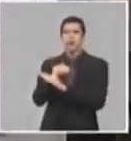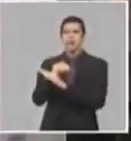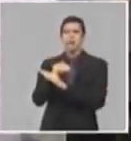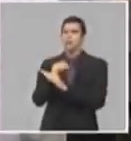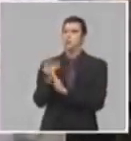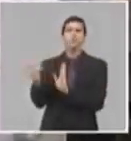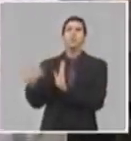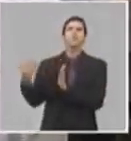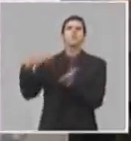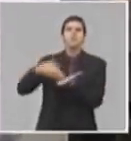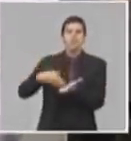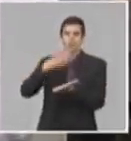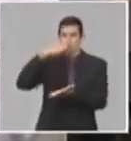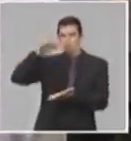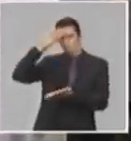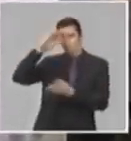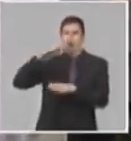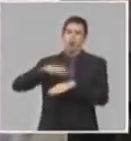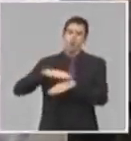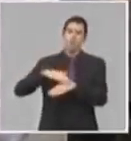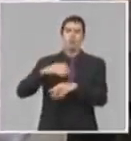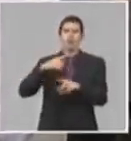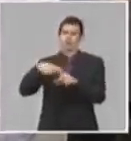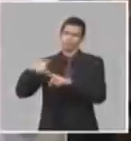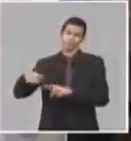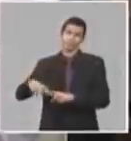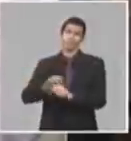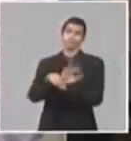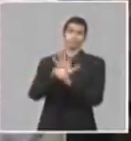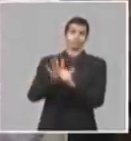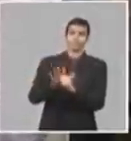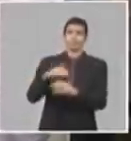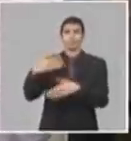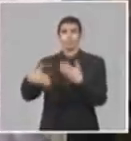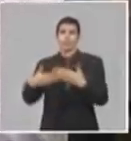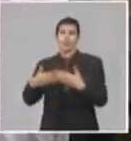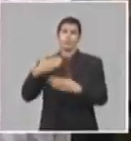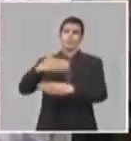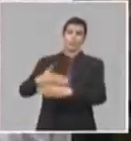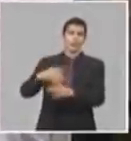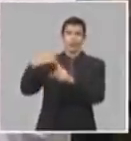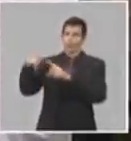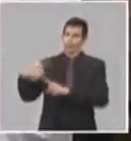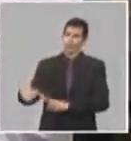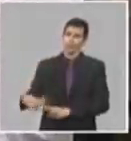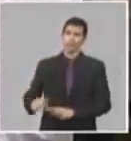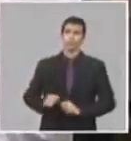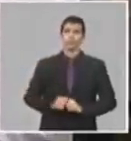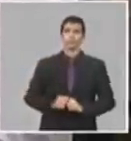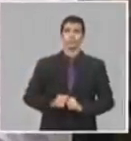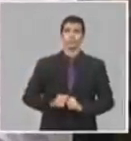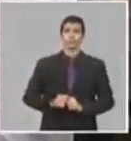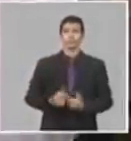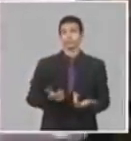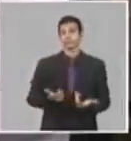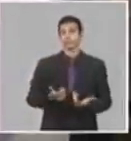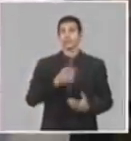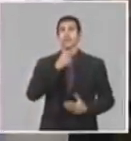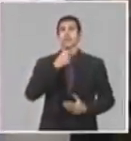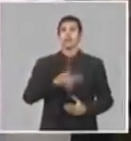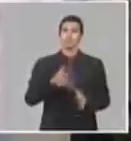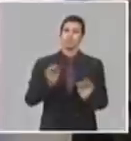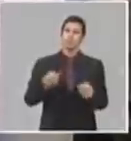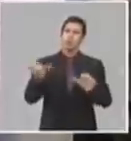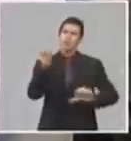que operen con respaldo de liquidez en moneda libremente convertible. ¿Por qué? Porque traemos la urea, la ponemos aquí, la